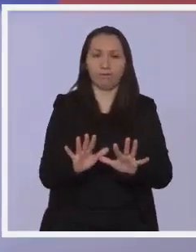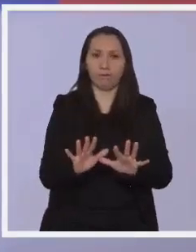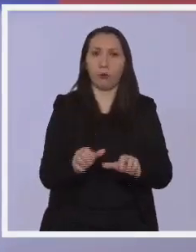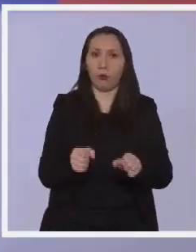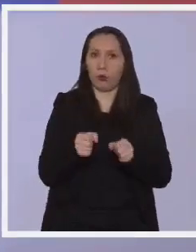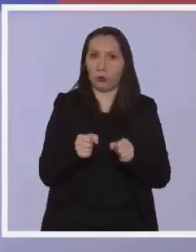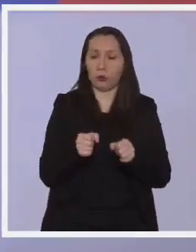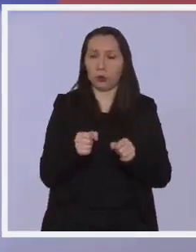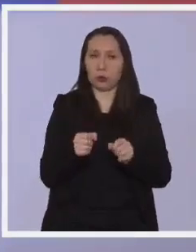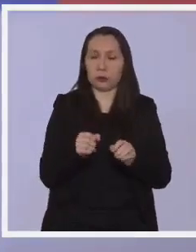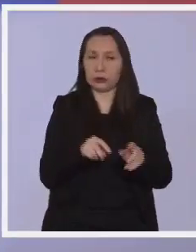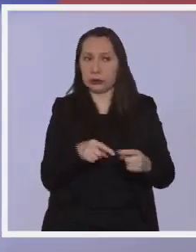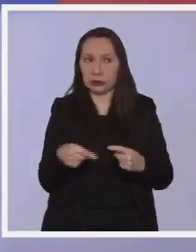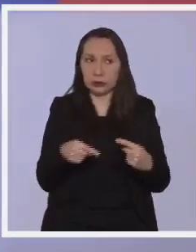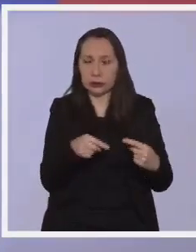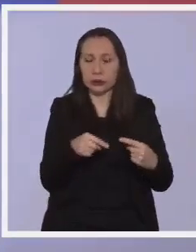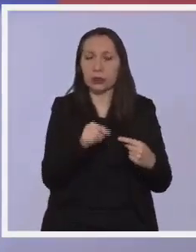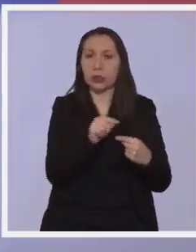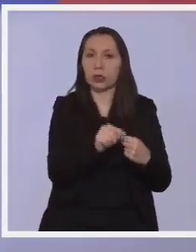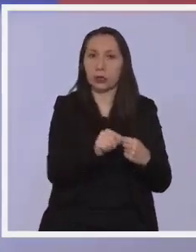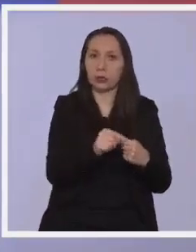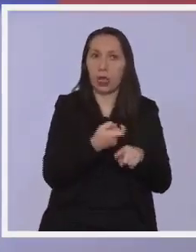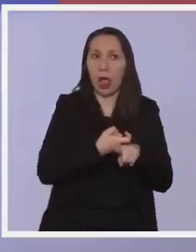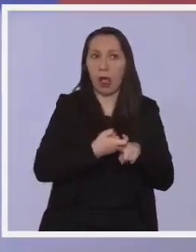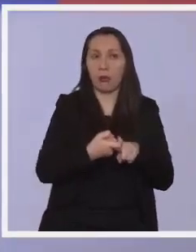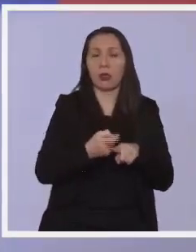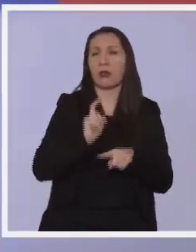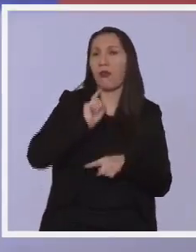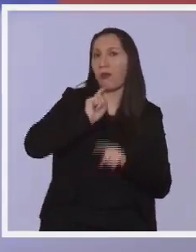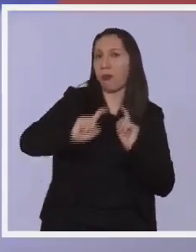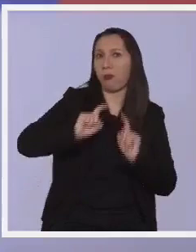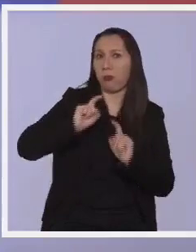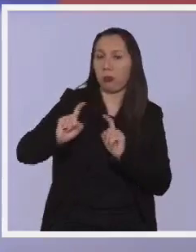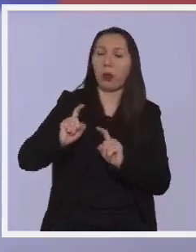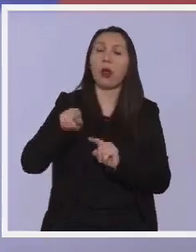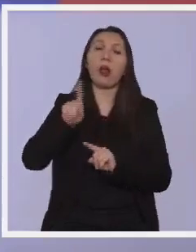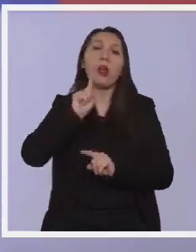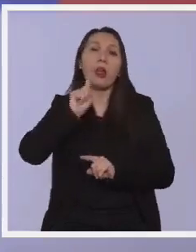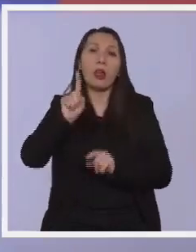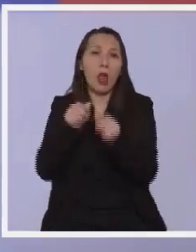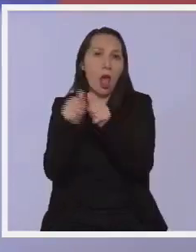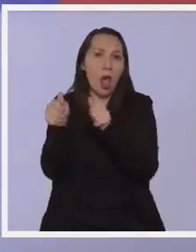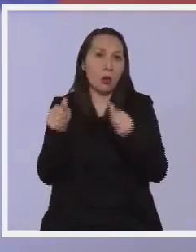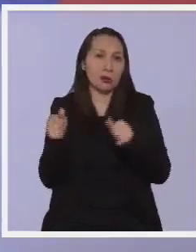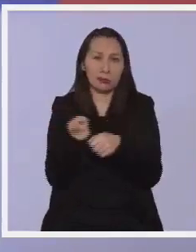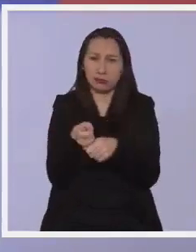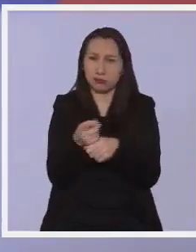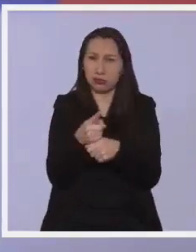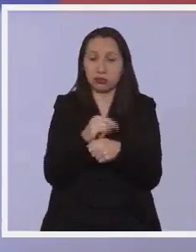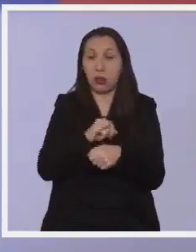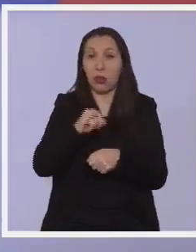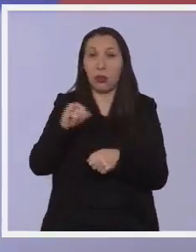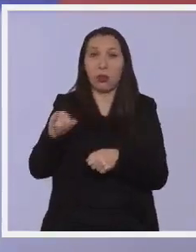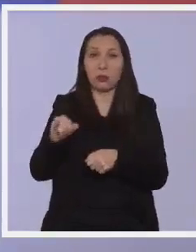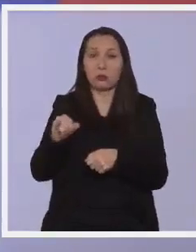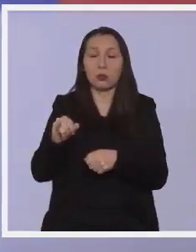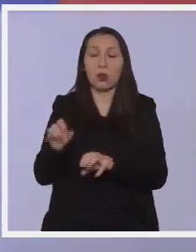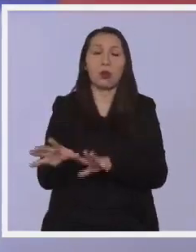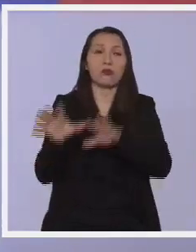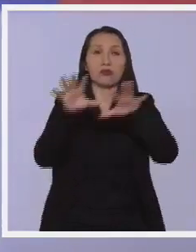que tuvo amenazas directas a las autoridades. e inmediatamente después